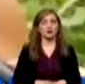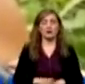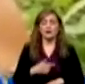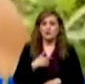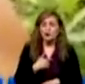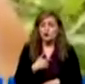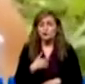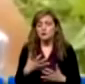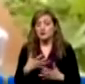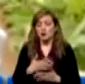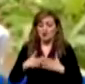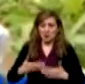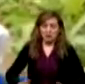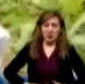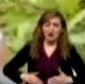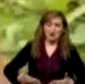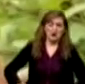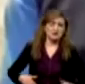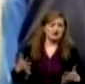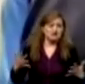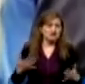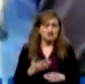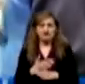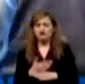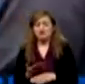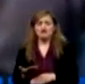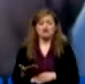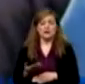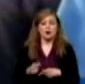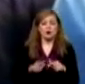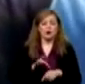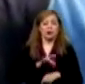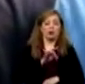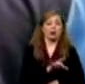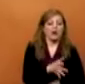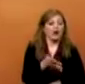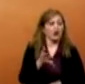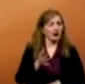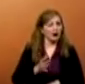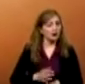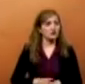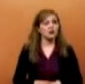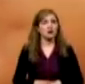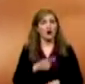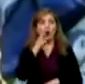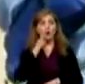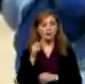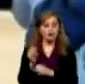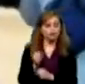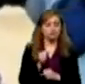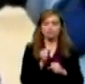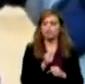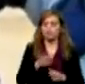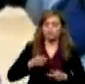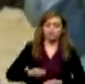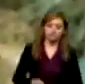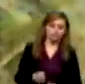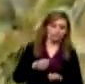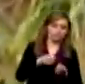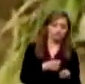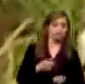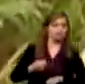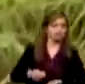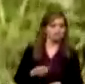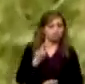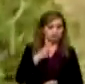veces nosotros deseamos un bebé, otros los botan, otros los abandonan. Nos relata además que un barrendero es quien se dio cuenta que estaba el recién nacido